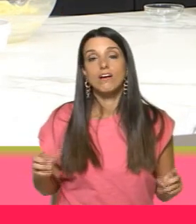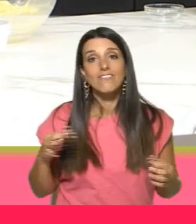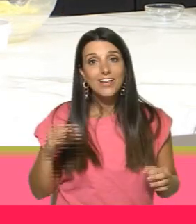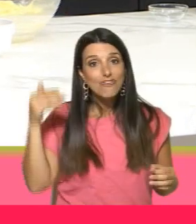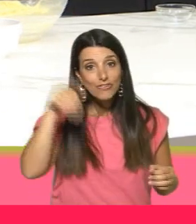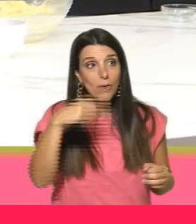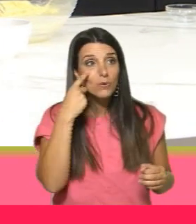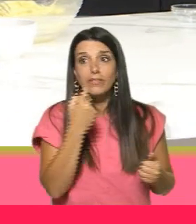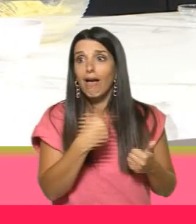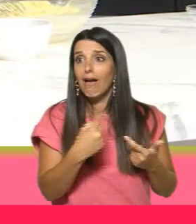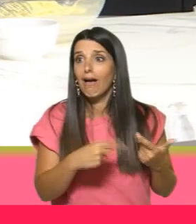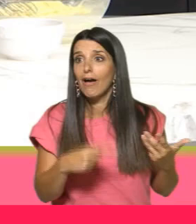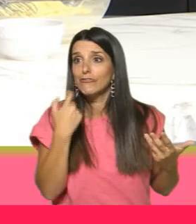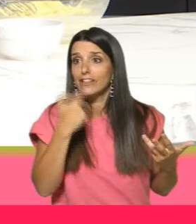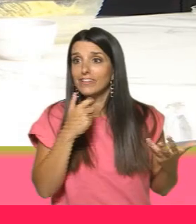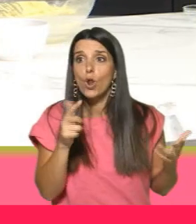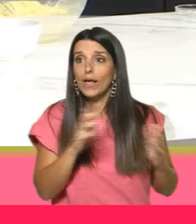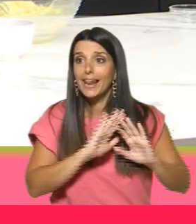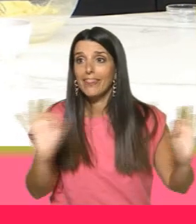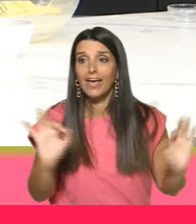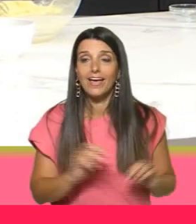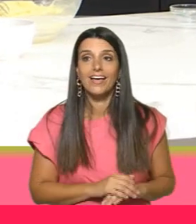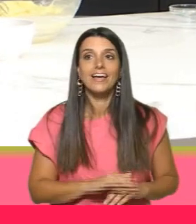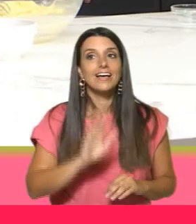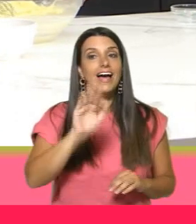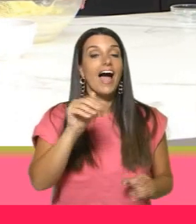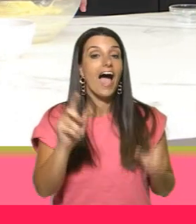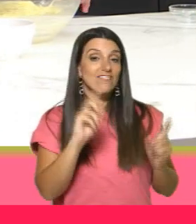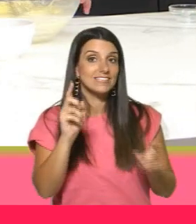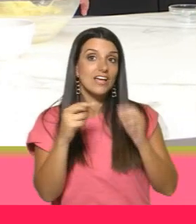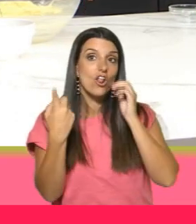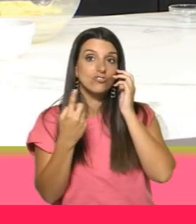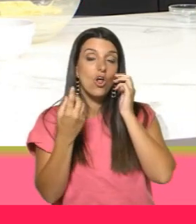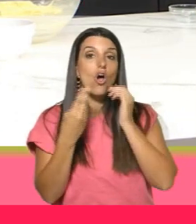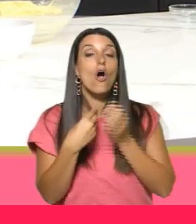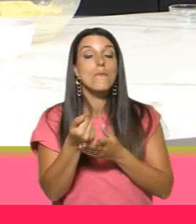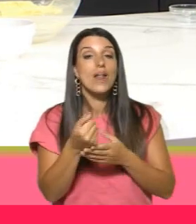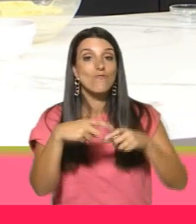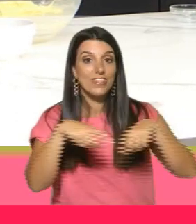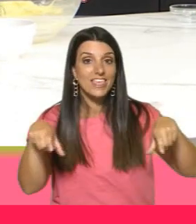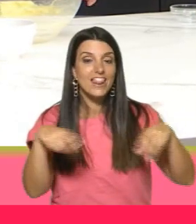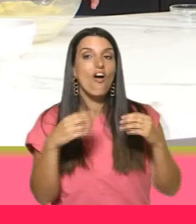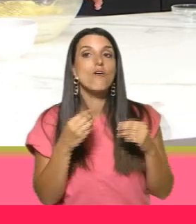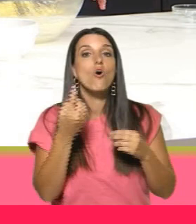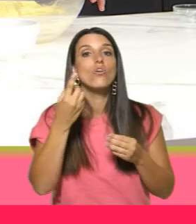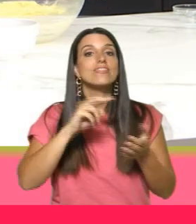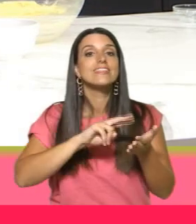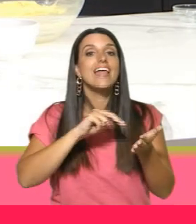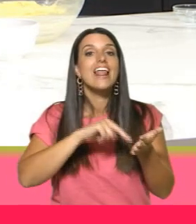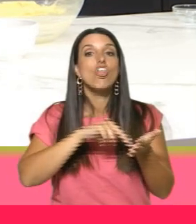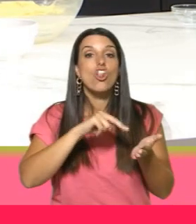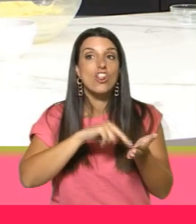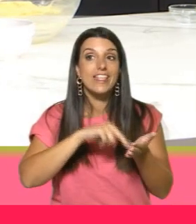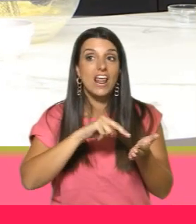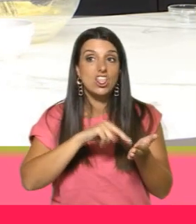acá me doy cuenta de todo lo que me falta. De todo es bueno. La cosa no, del ojo. Pero pará. Muchas veces nosotros cuando hacemos los budines acá, lo haces con un tenedor. Ah. Inclusive